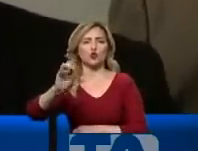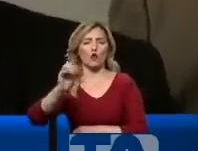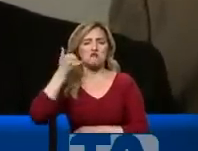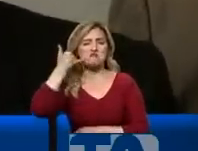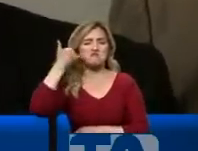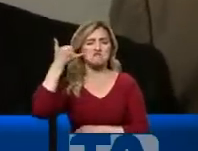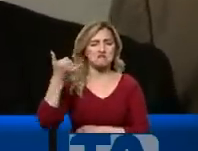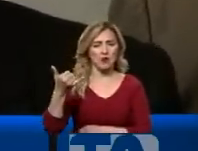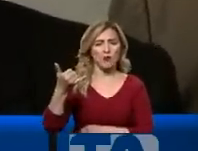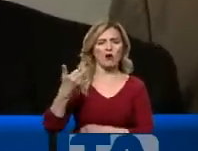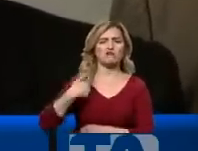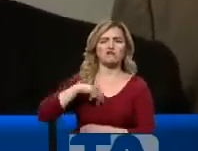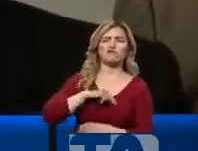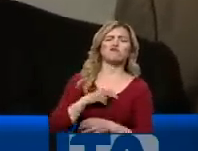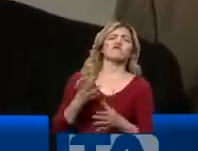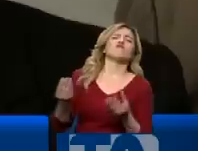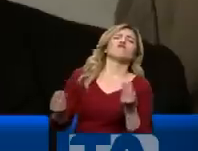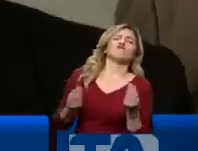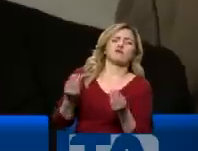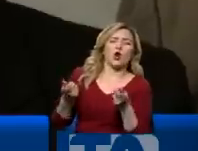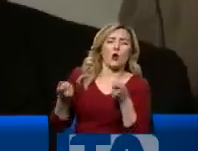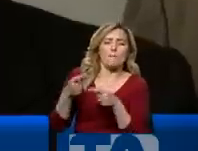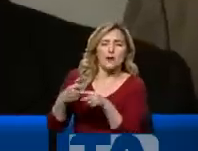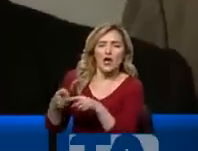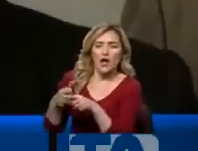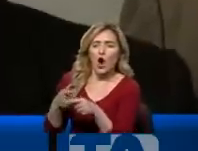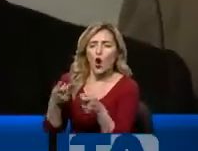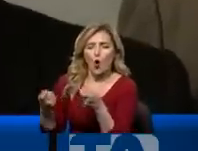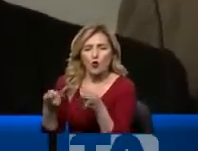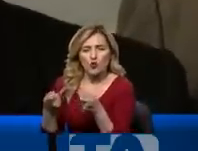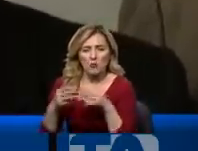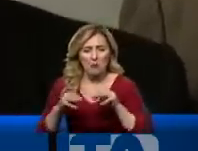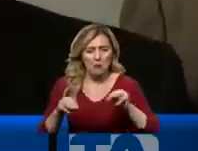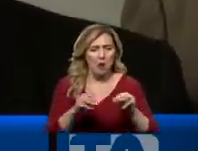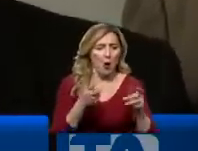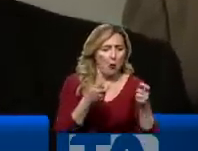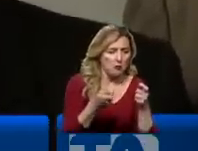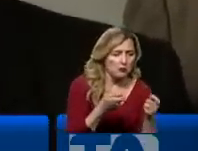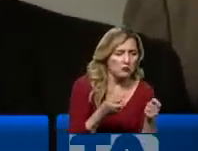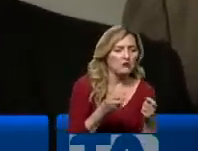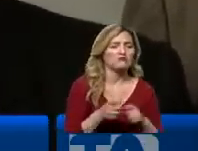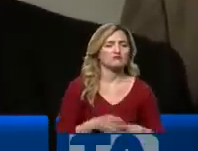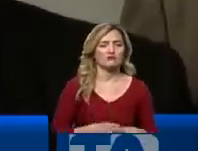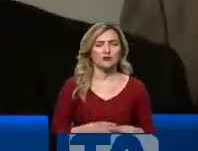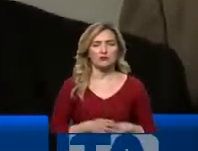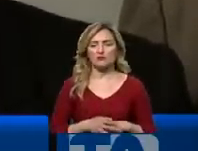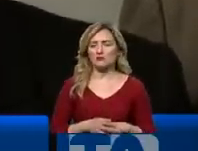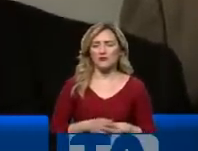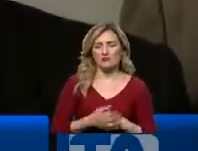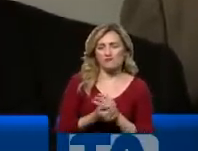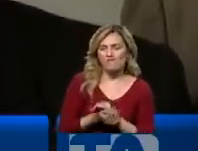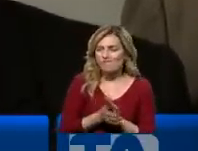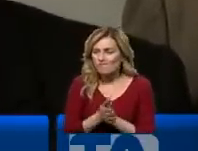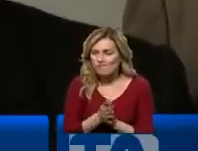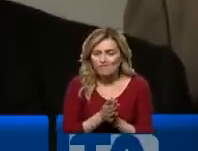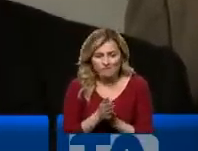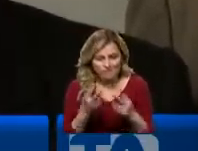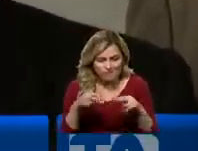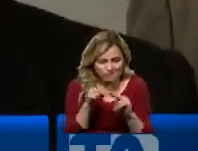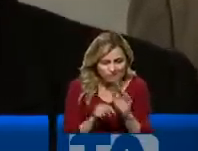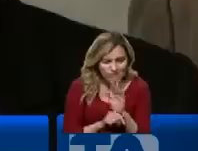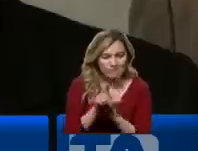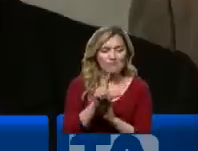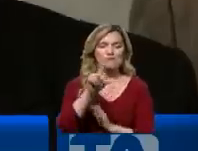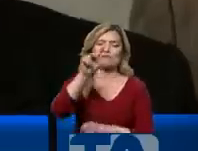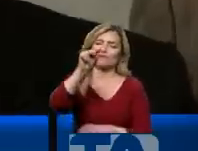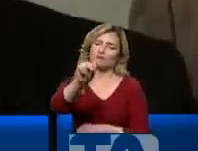a hacer es controlar en todos los mercados, en todos los lugares de abastecimiento, que esto no se convierta en un pretexto para